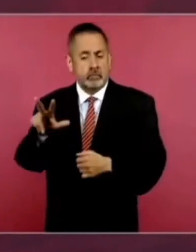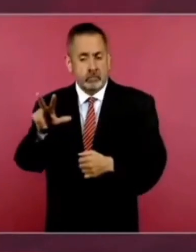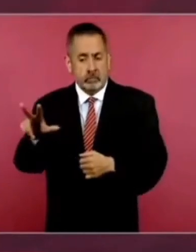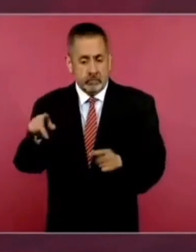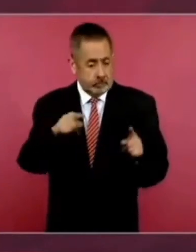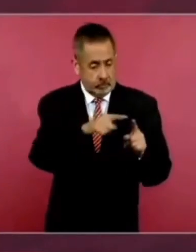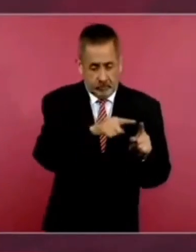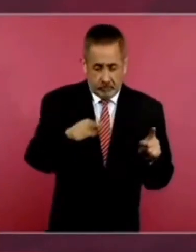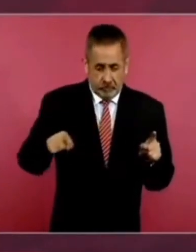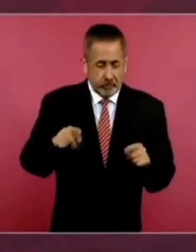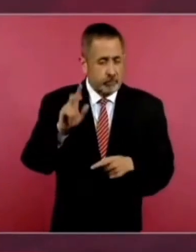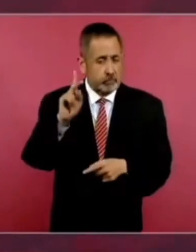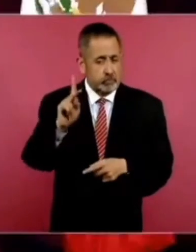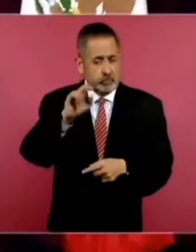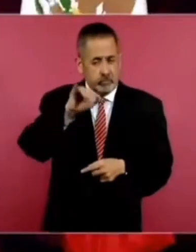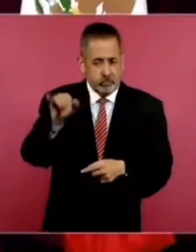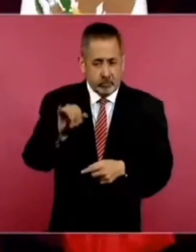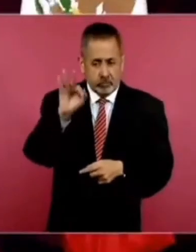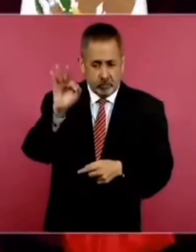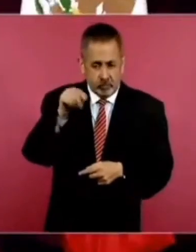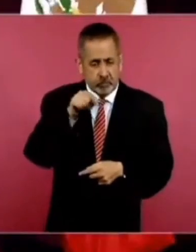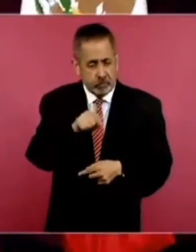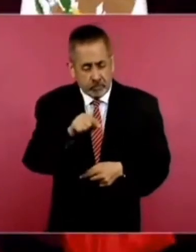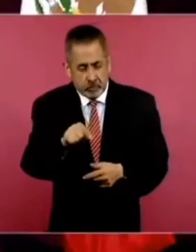el Poder Judicial